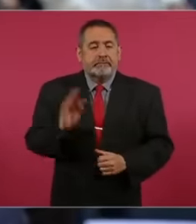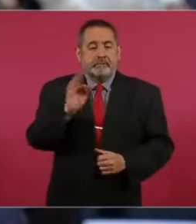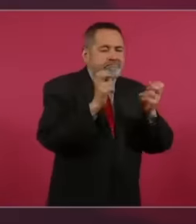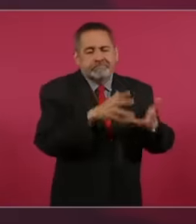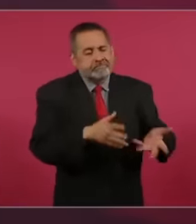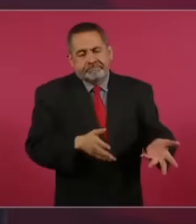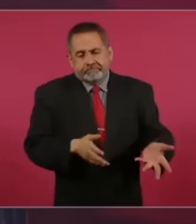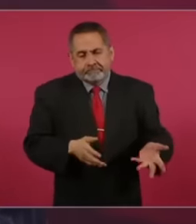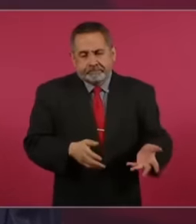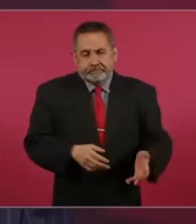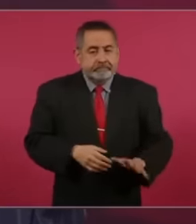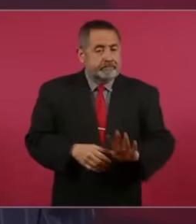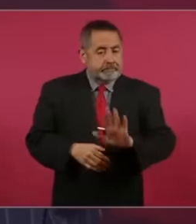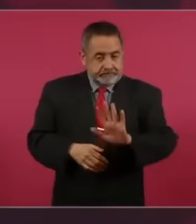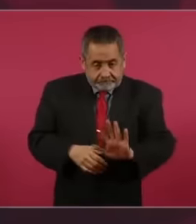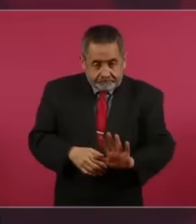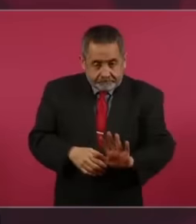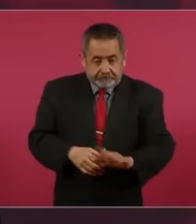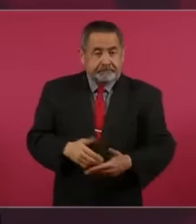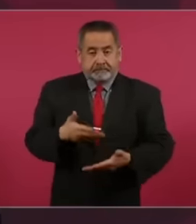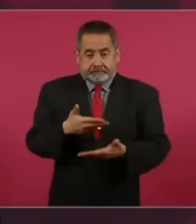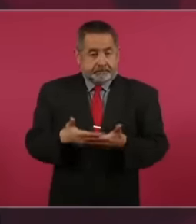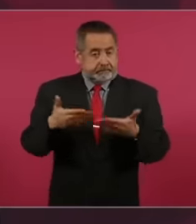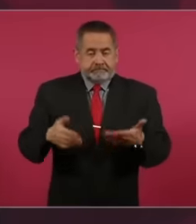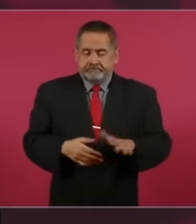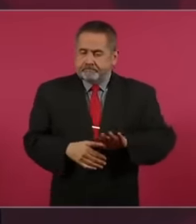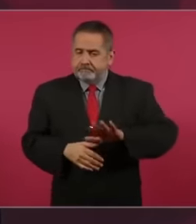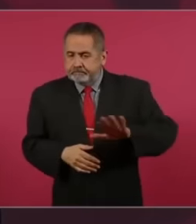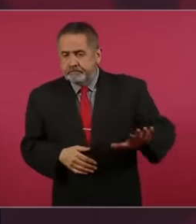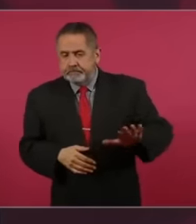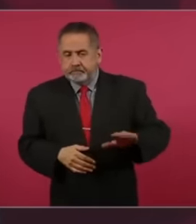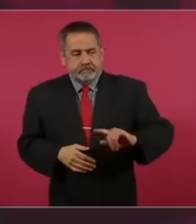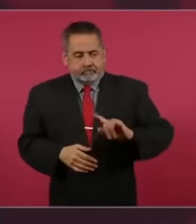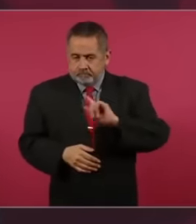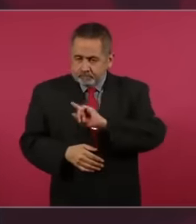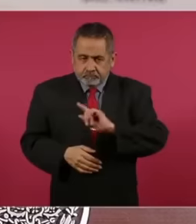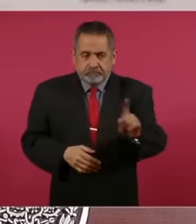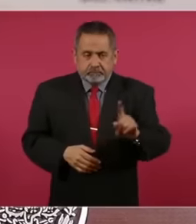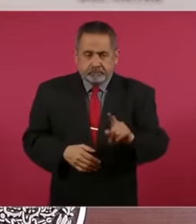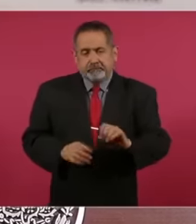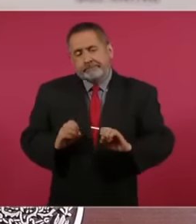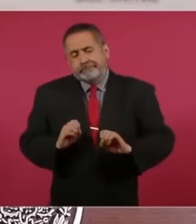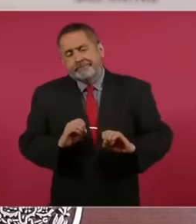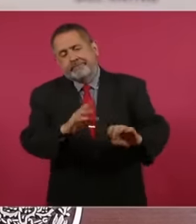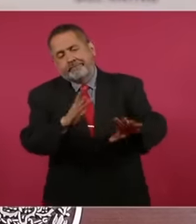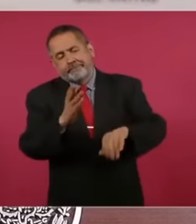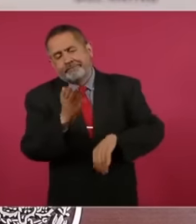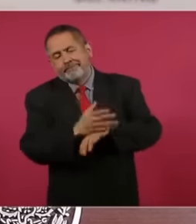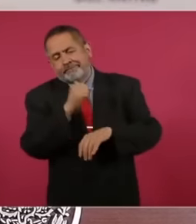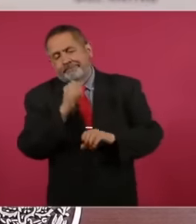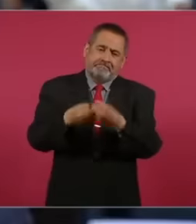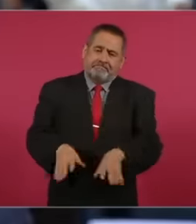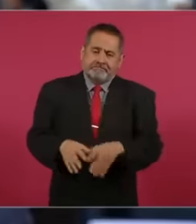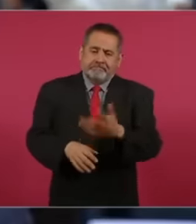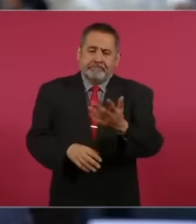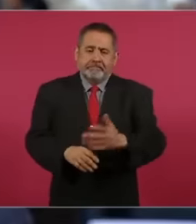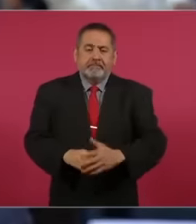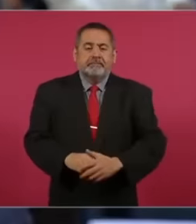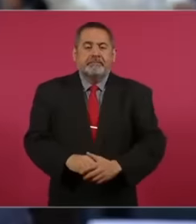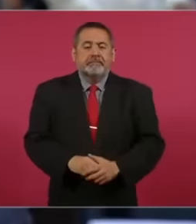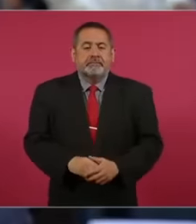Ahora, como no se permite, no hay impunidad ni para la